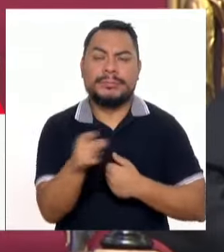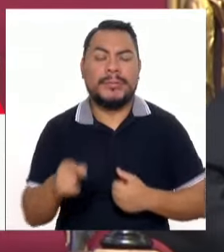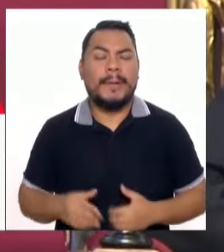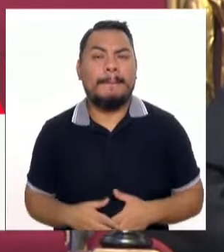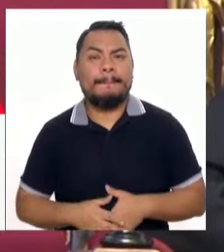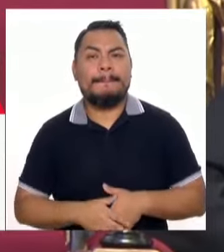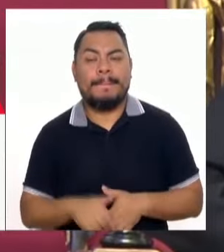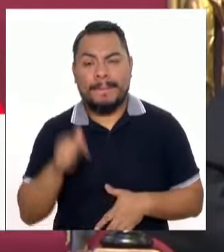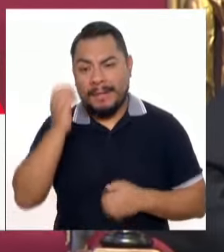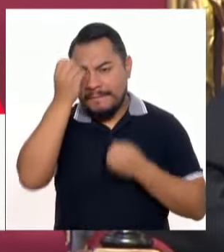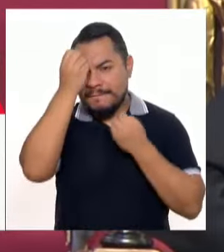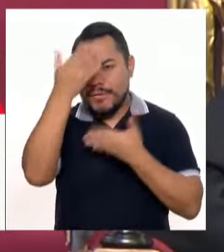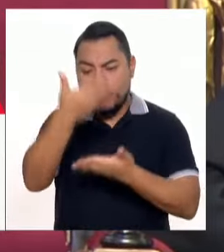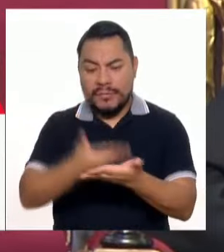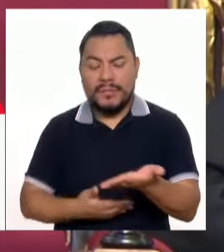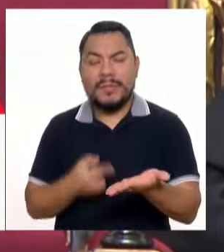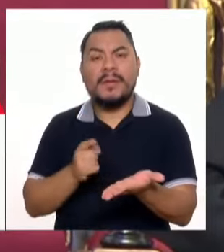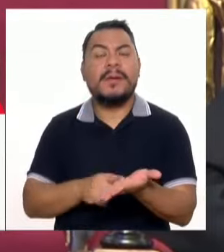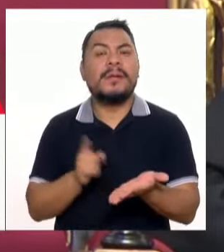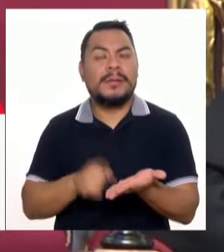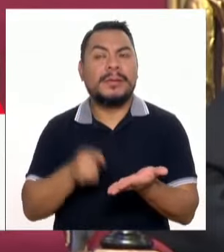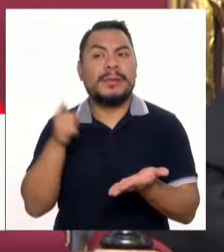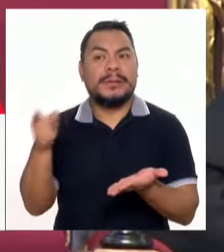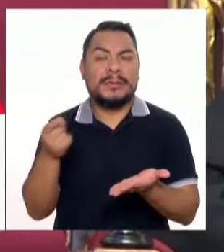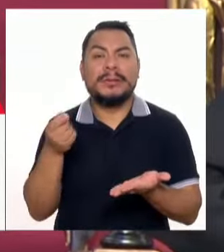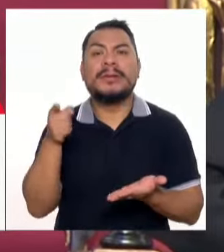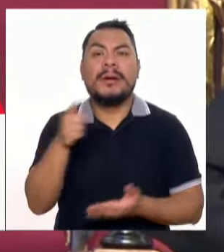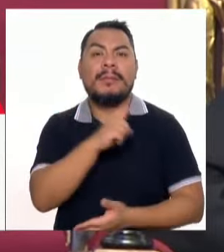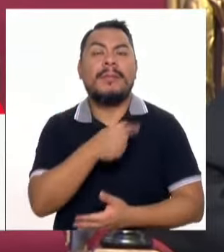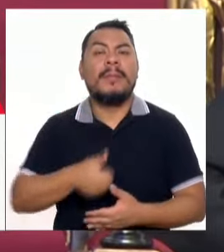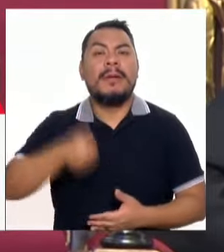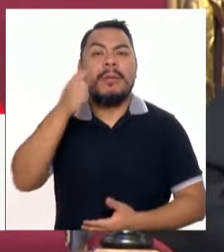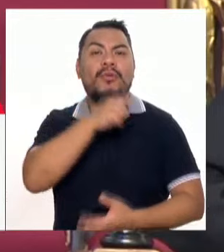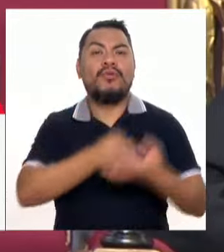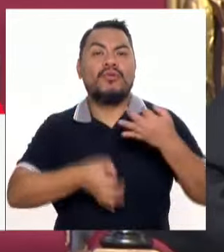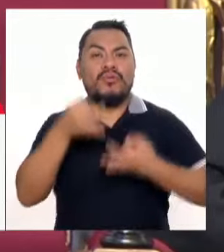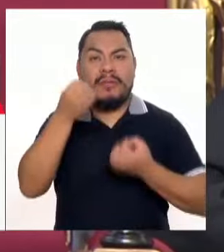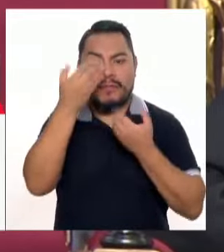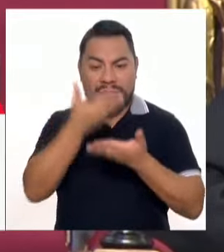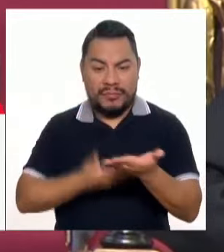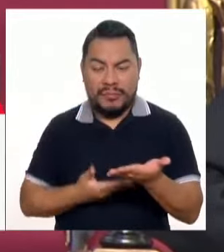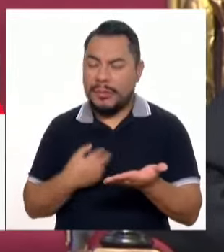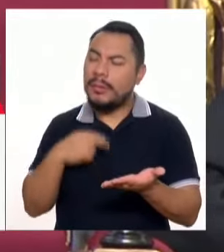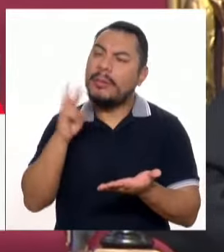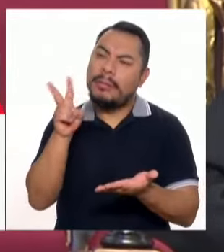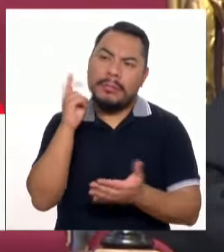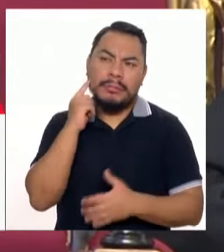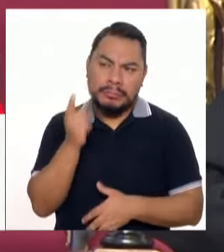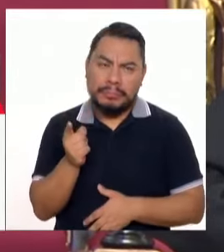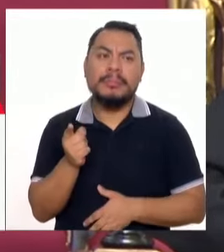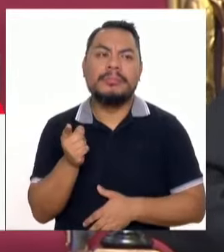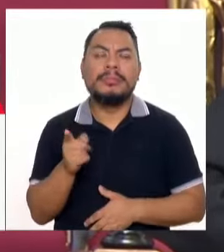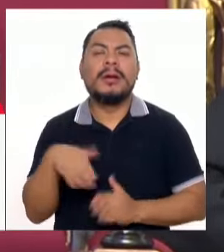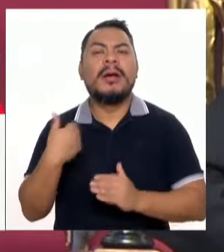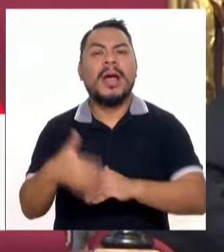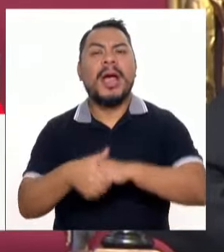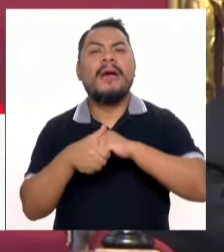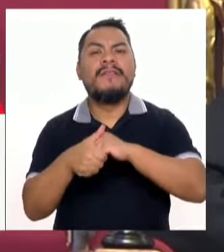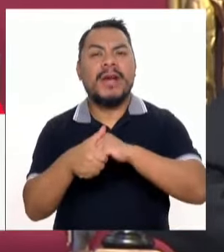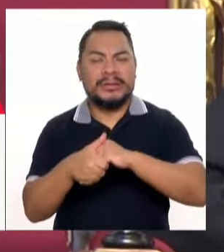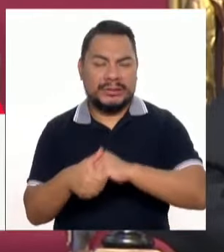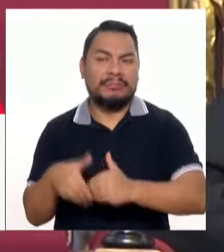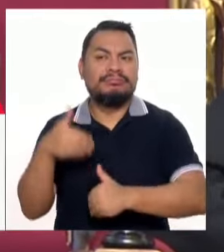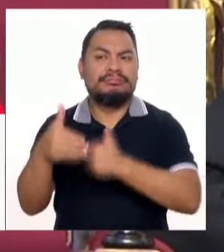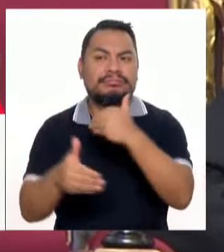En el informe que dio el presidente del Poder Judicial, felicito ese avance y esas sanciones que han